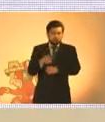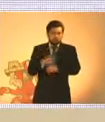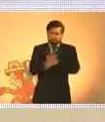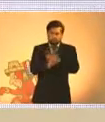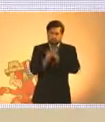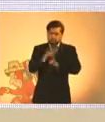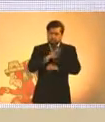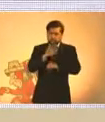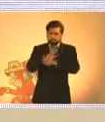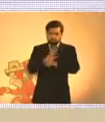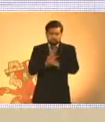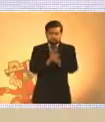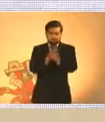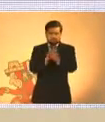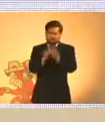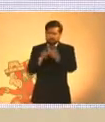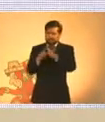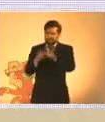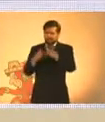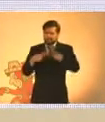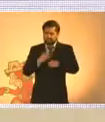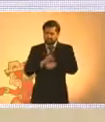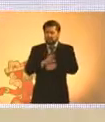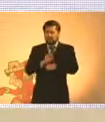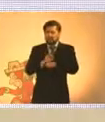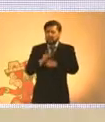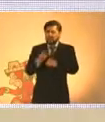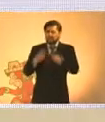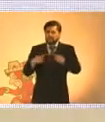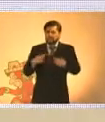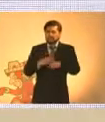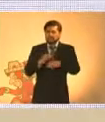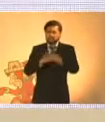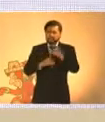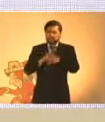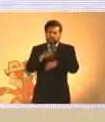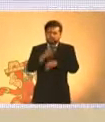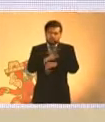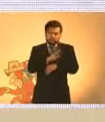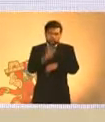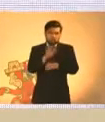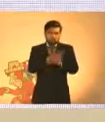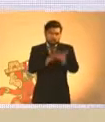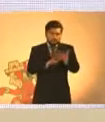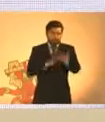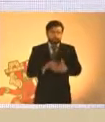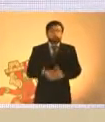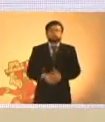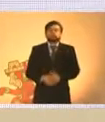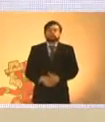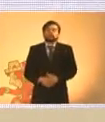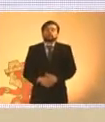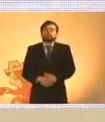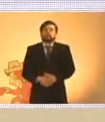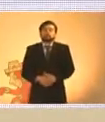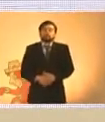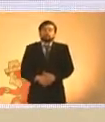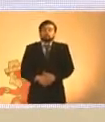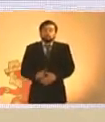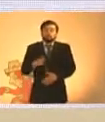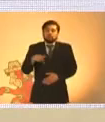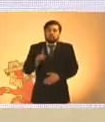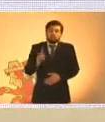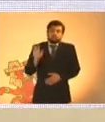fin si pueden a mi libro pero si no hay por